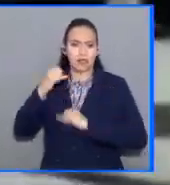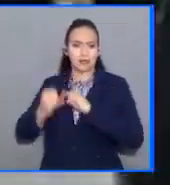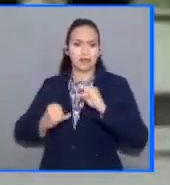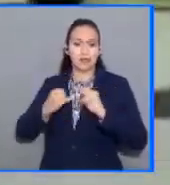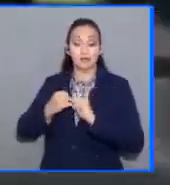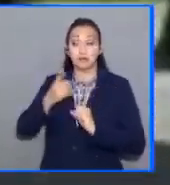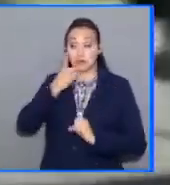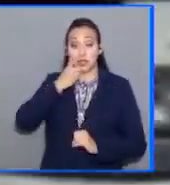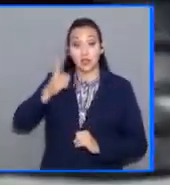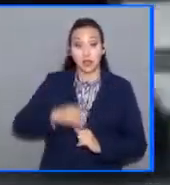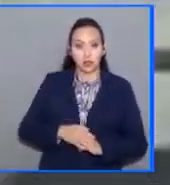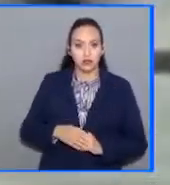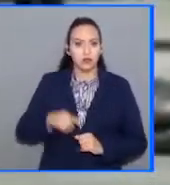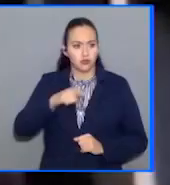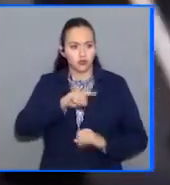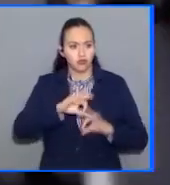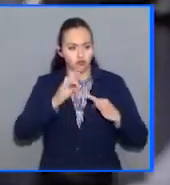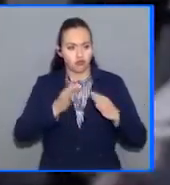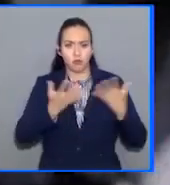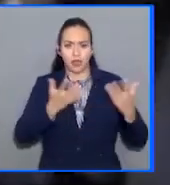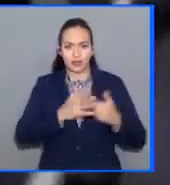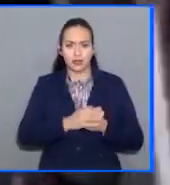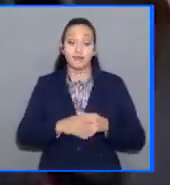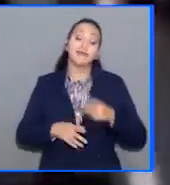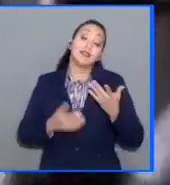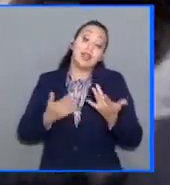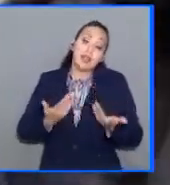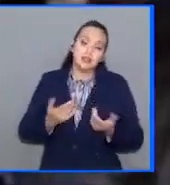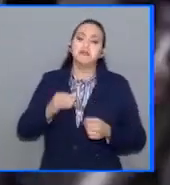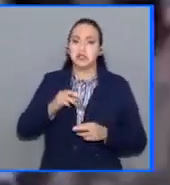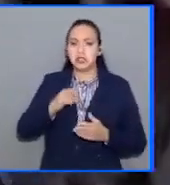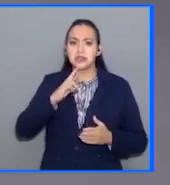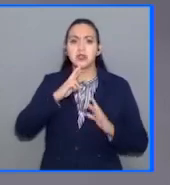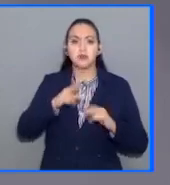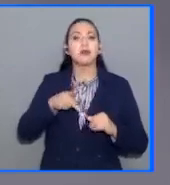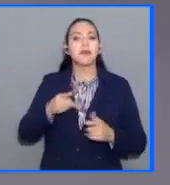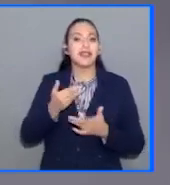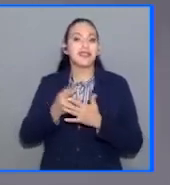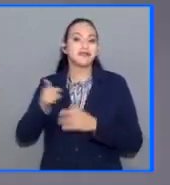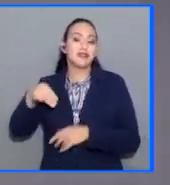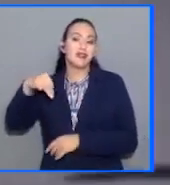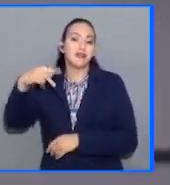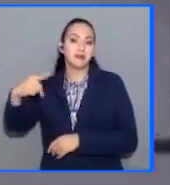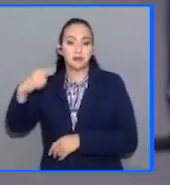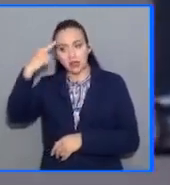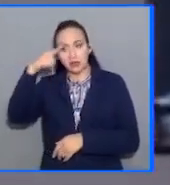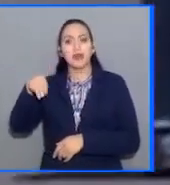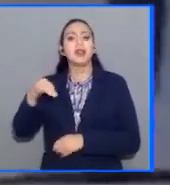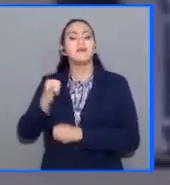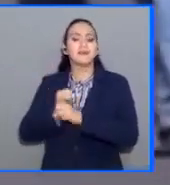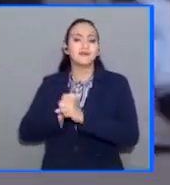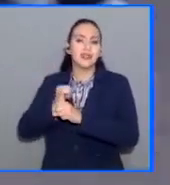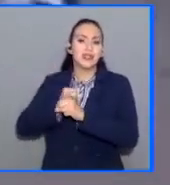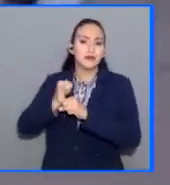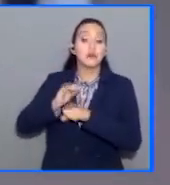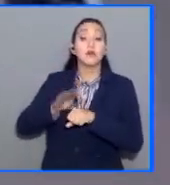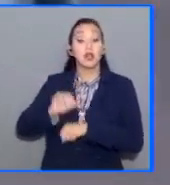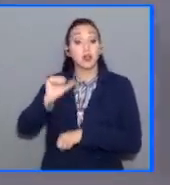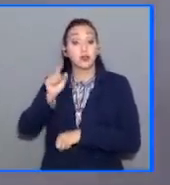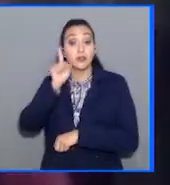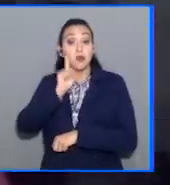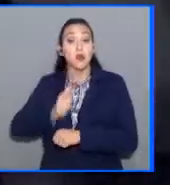actuación depende de que el Ministerio Público concluya las investigaciones sobre la tortura que sufrieron 11 mujeres durante